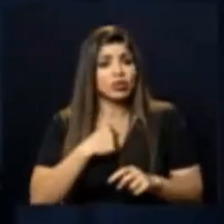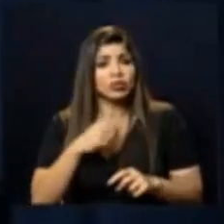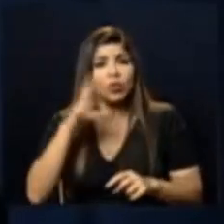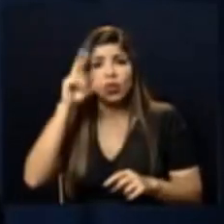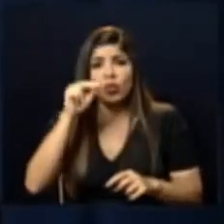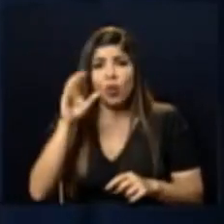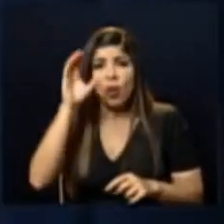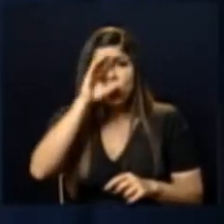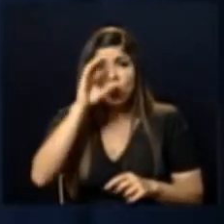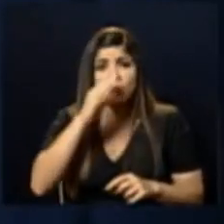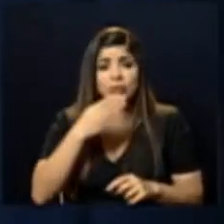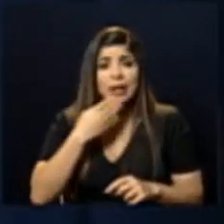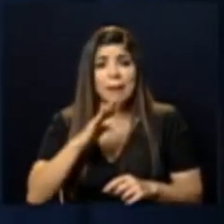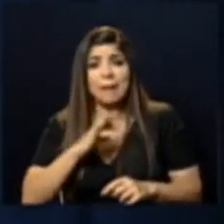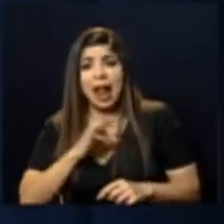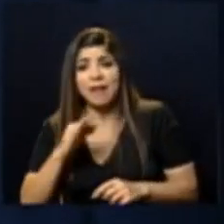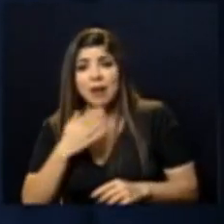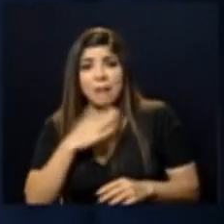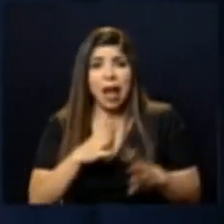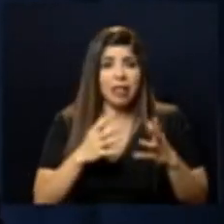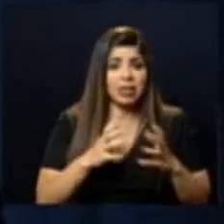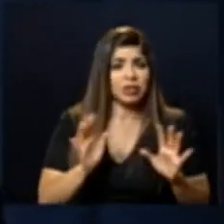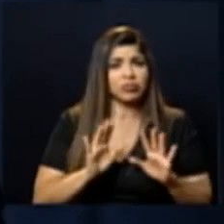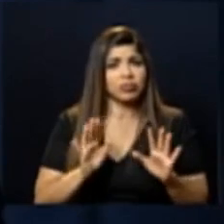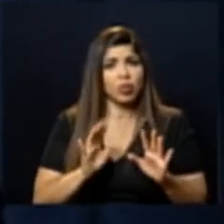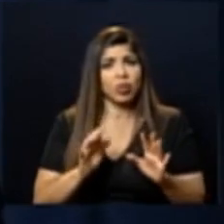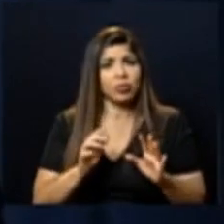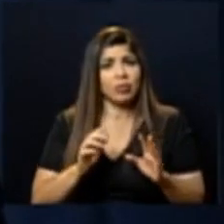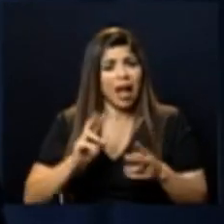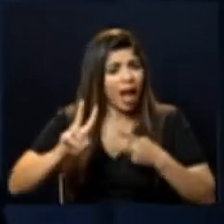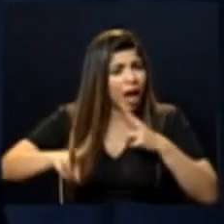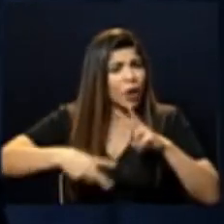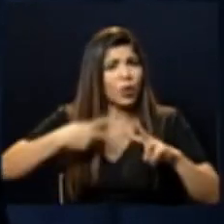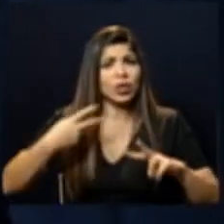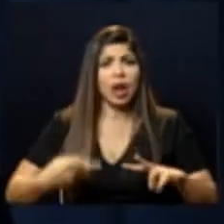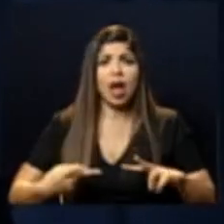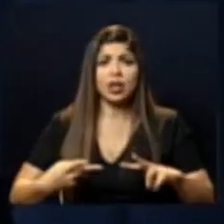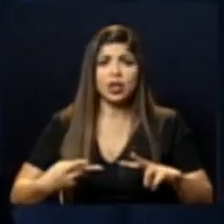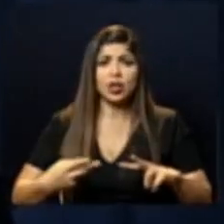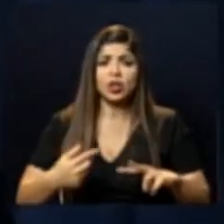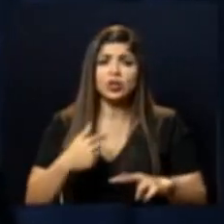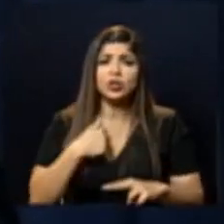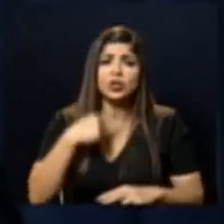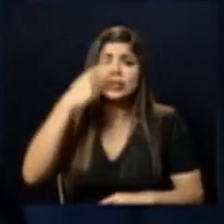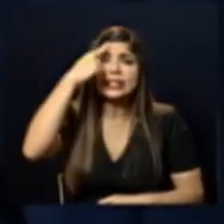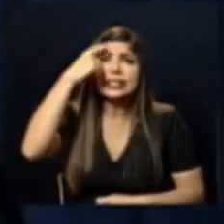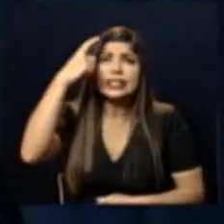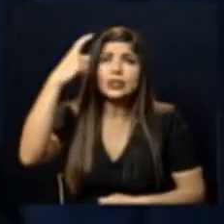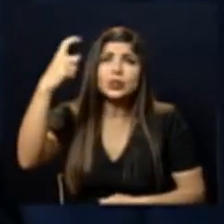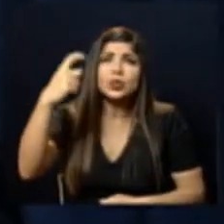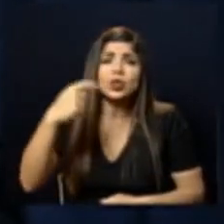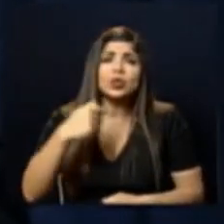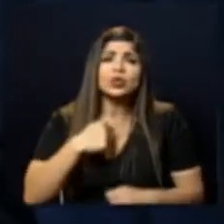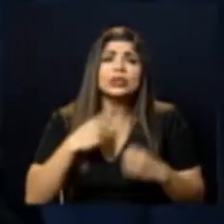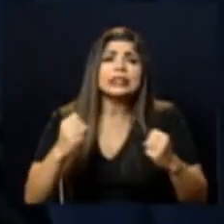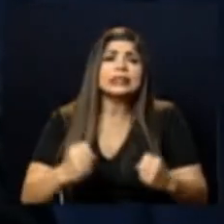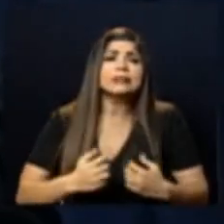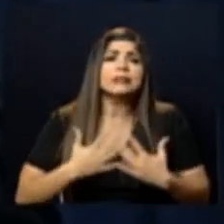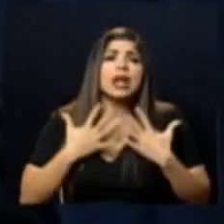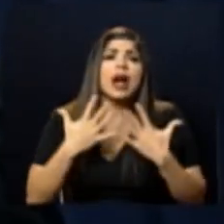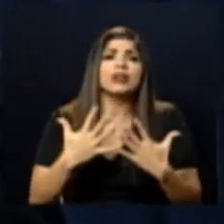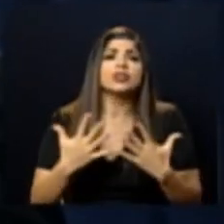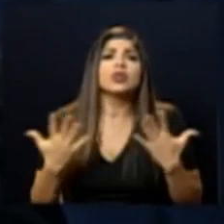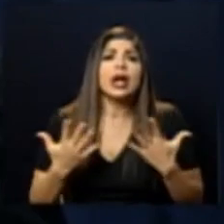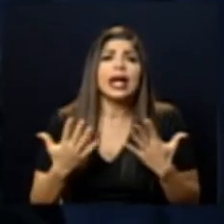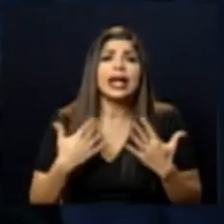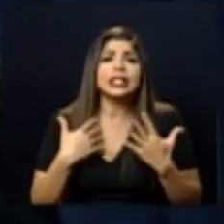avidez o la mala fe. Al contrario, mi ilusión e inspiración